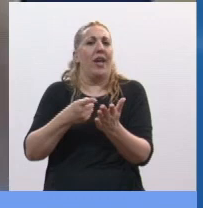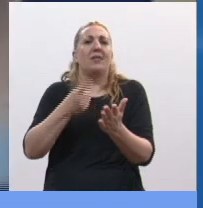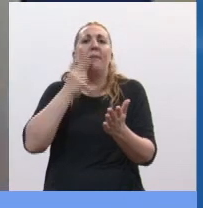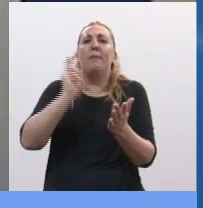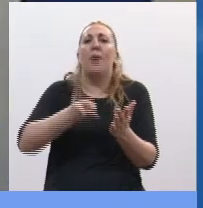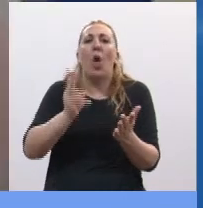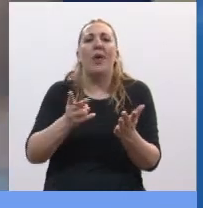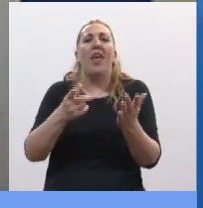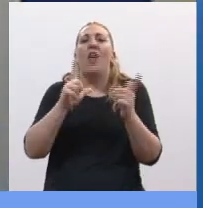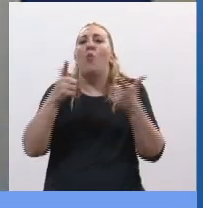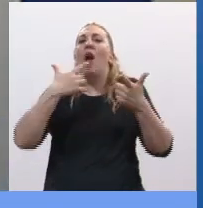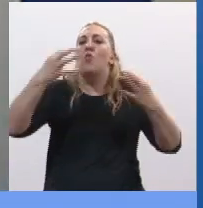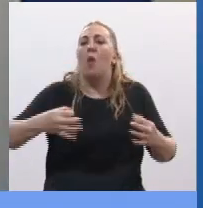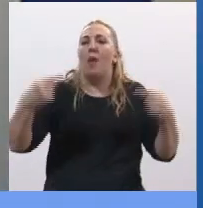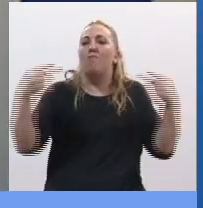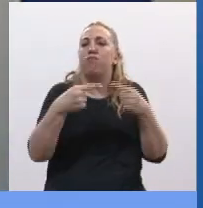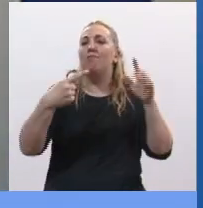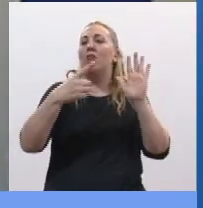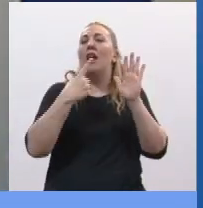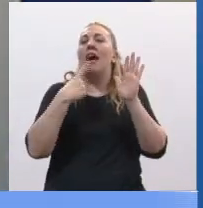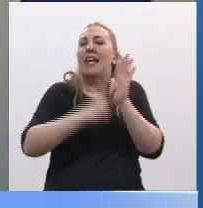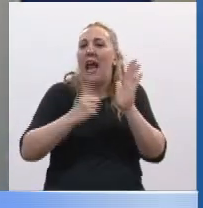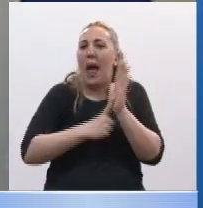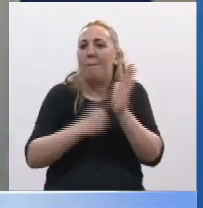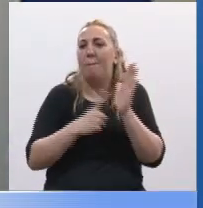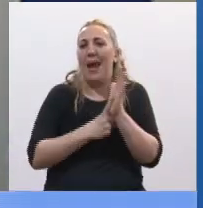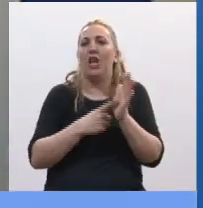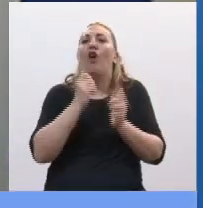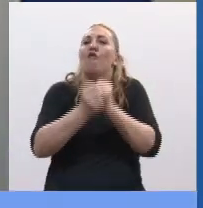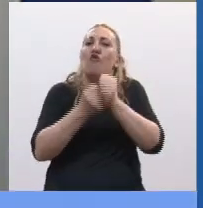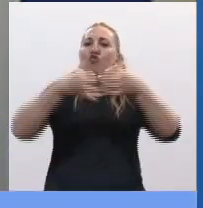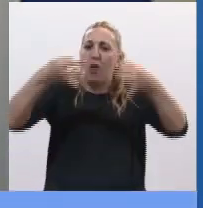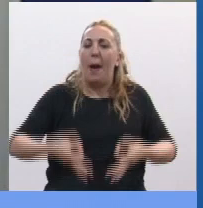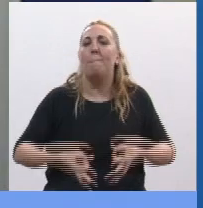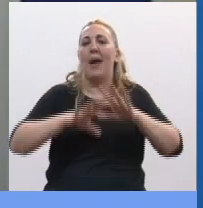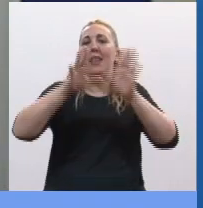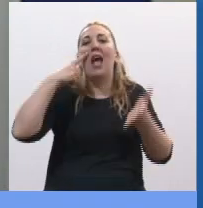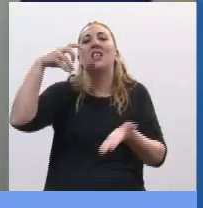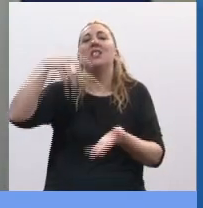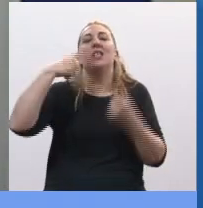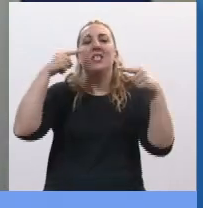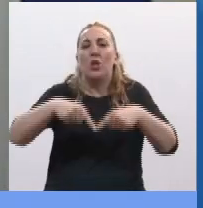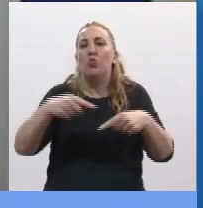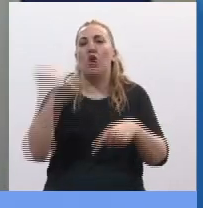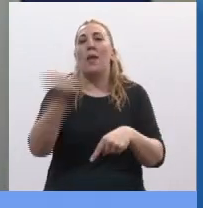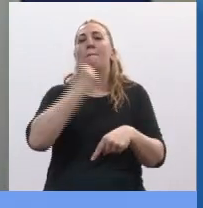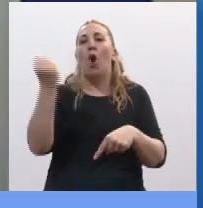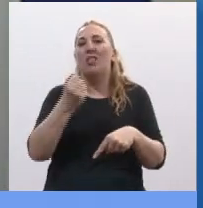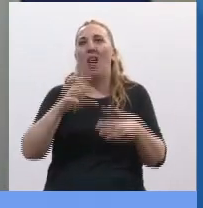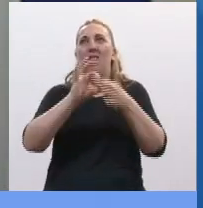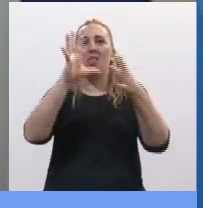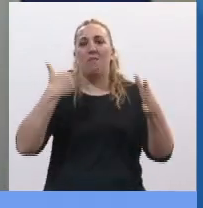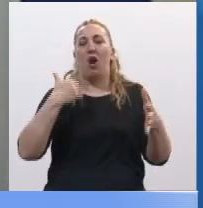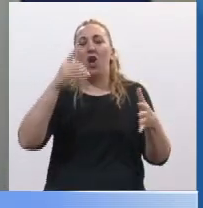bruces con la legalidad, con lo reglamentario, con el normal funcionamiento de una institución clave para la democracia argentina como